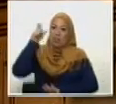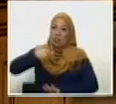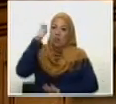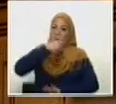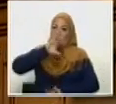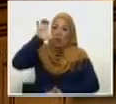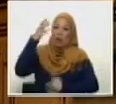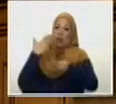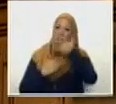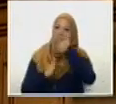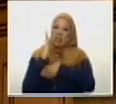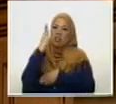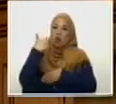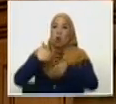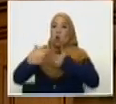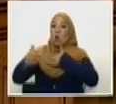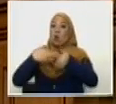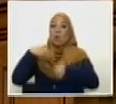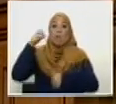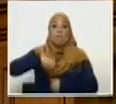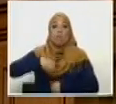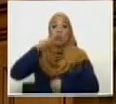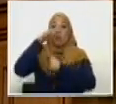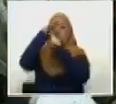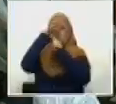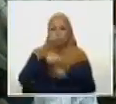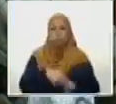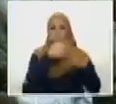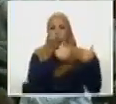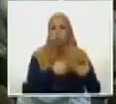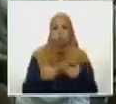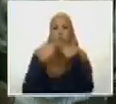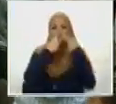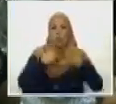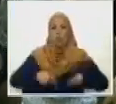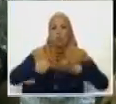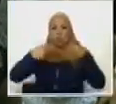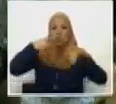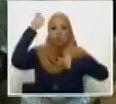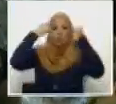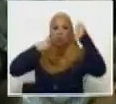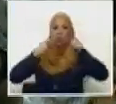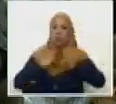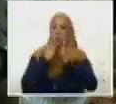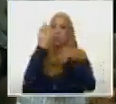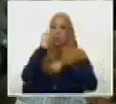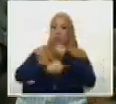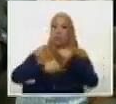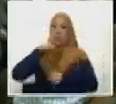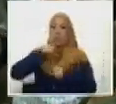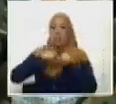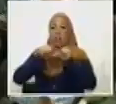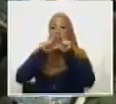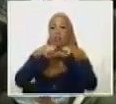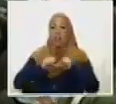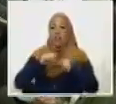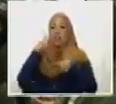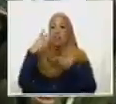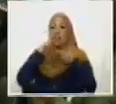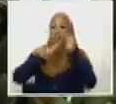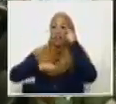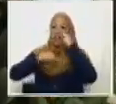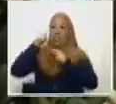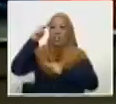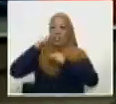patriota que sigue de pie y que jamás doblegará su voluntad férrea, sagrada, impoluta, imperturbable de